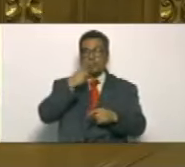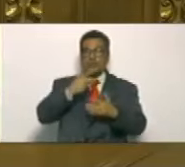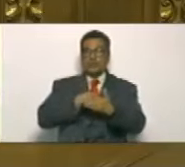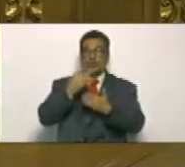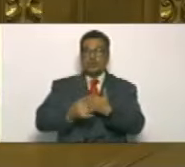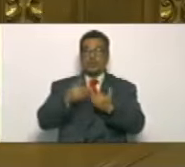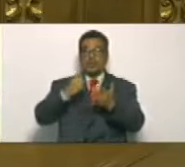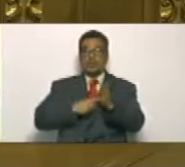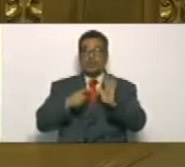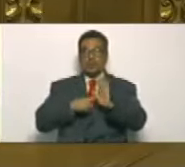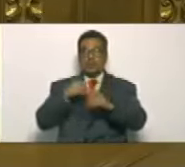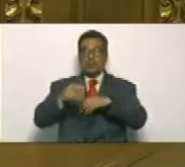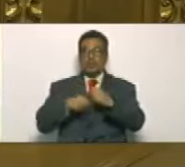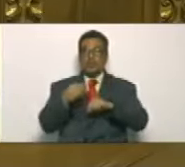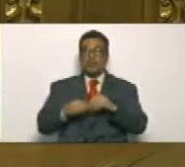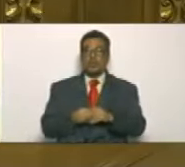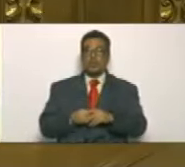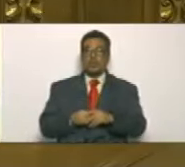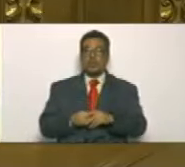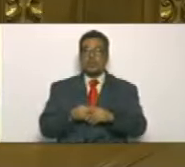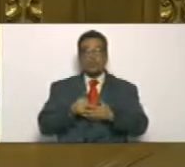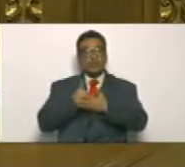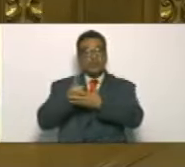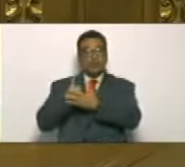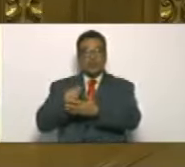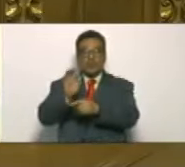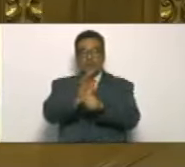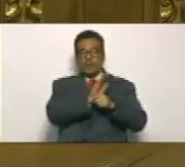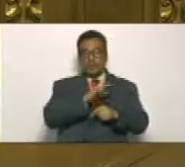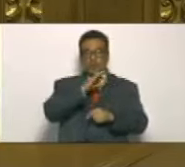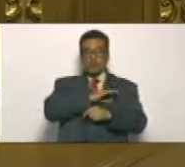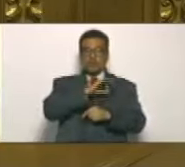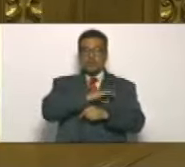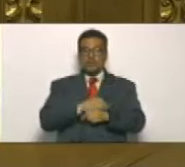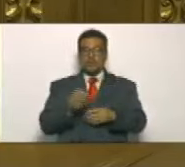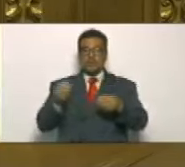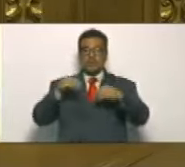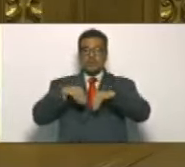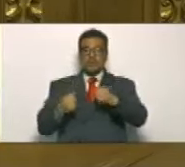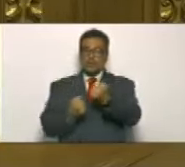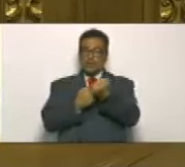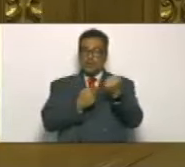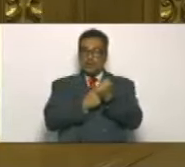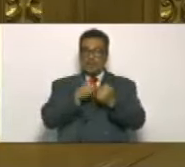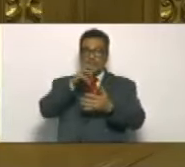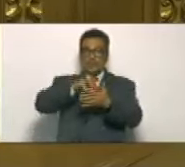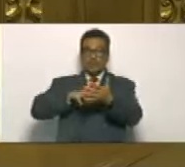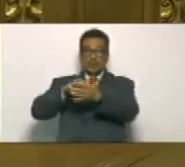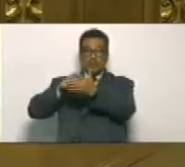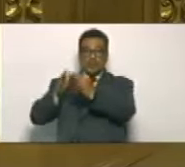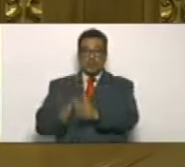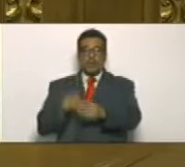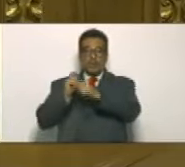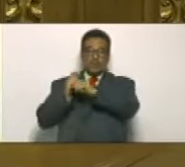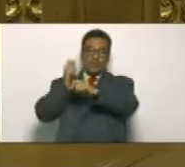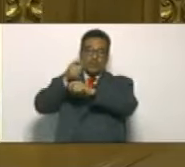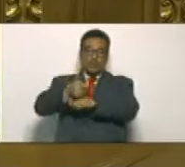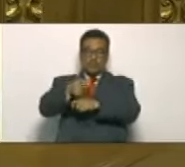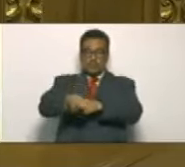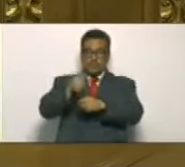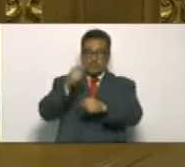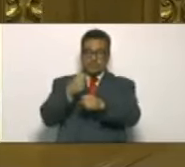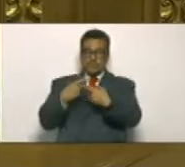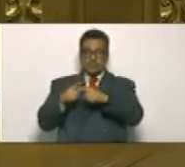planes y programas dirigidos a la asistencia, protección social y apoyo a los campesinos y a los pescadores y demás